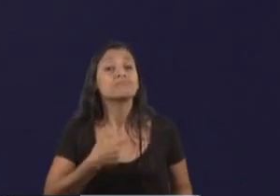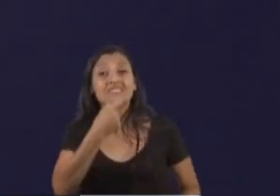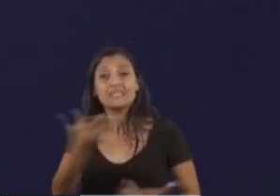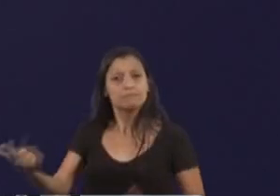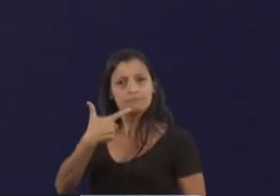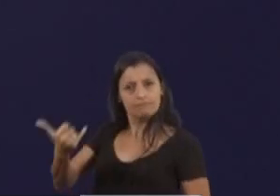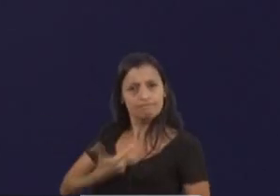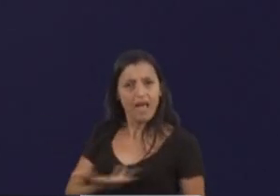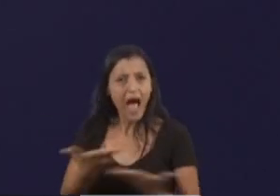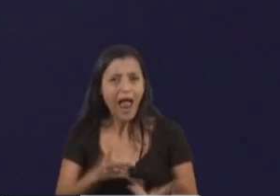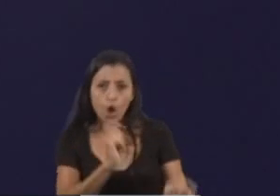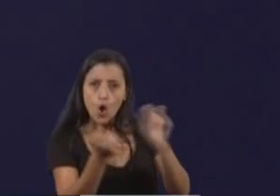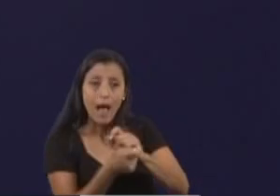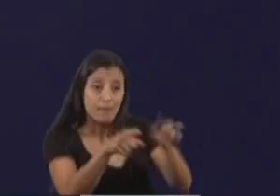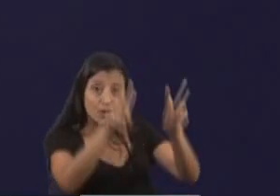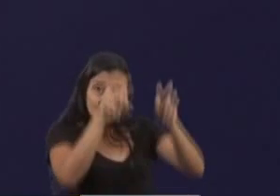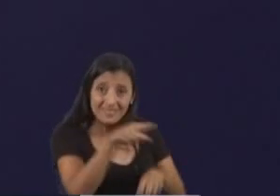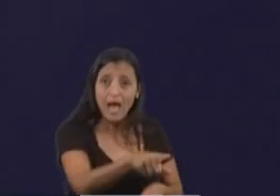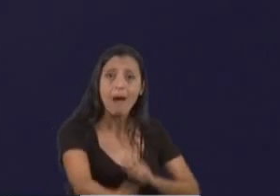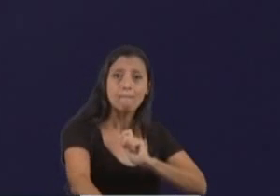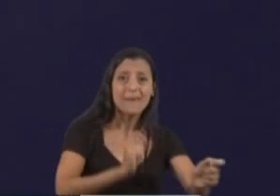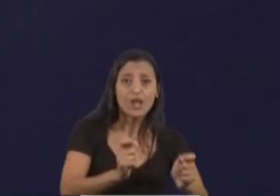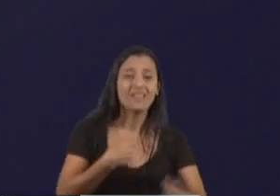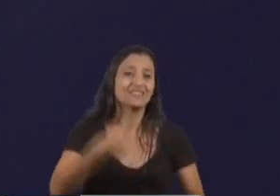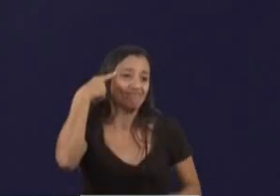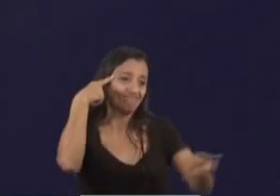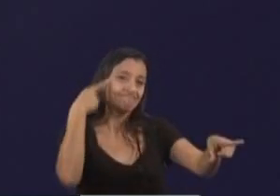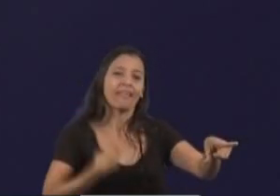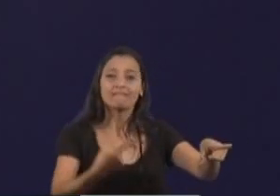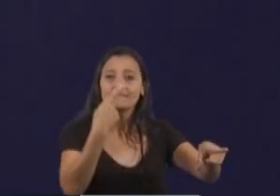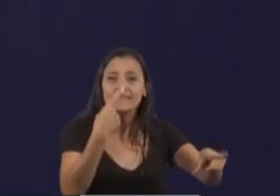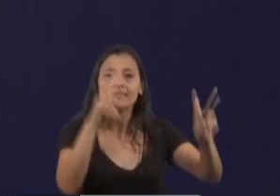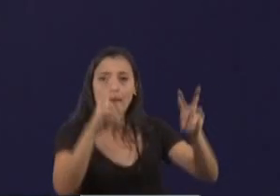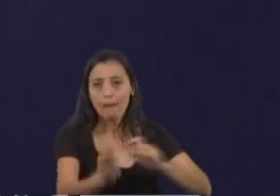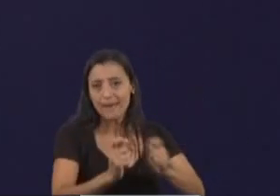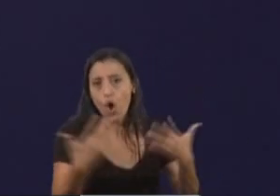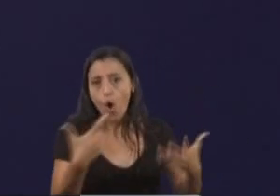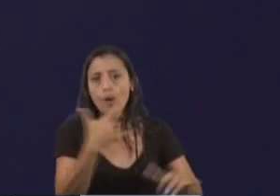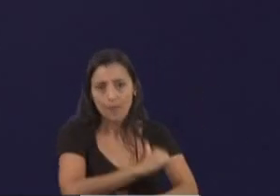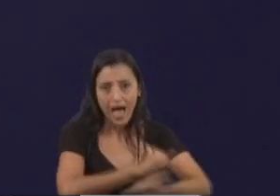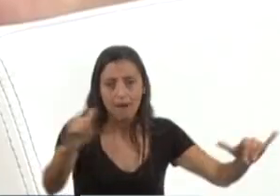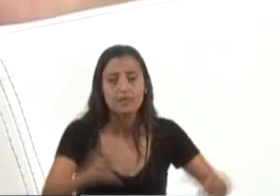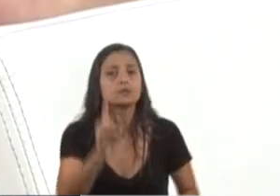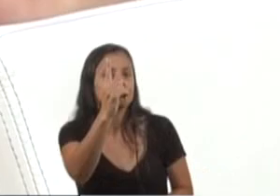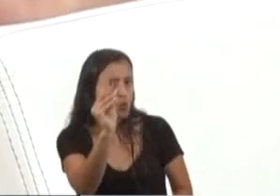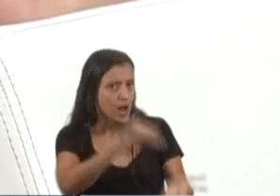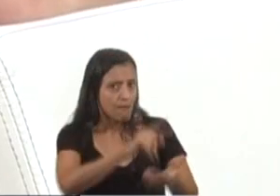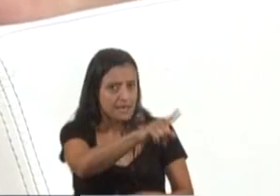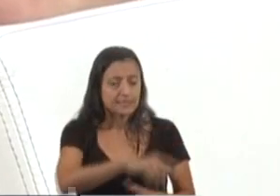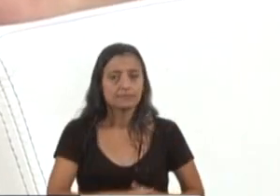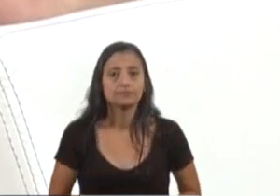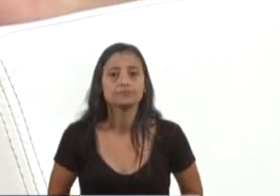con respecto a ese tema específico que entiendo que es de interés de ustedes, se los voy a comunicar. Permitime igual repreguntar